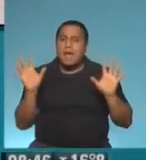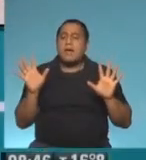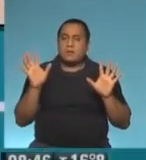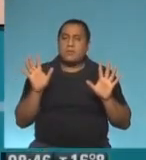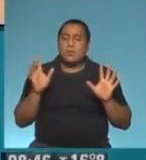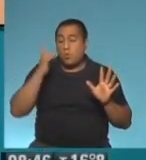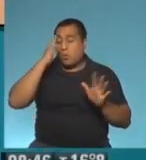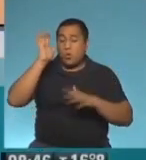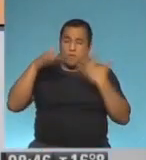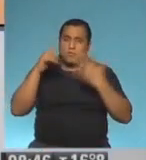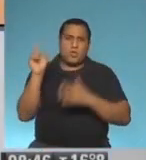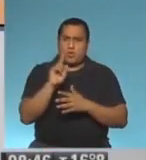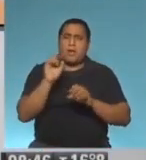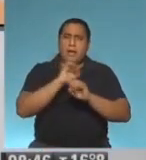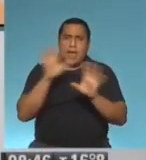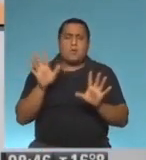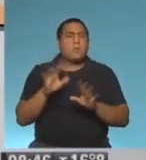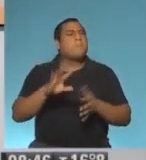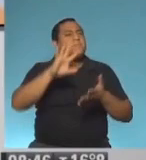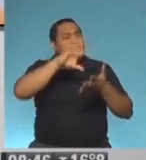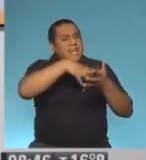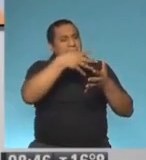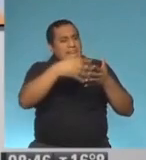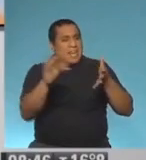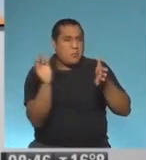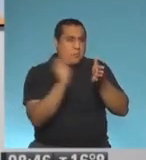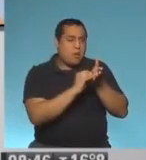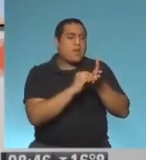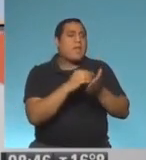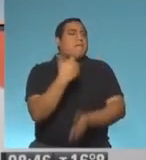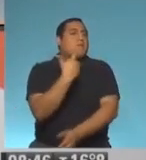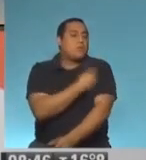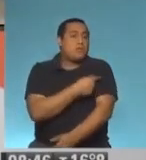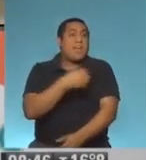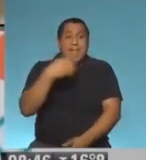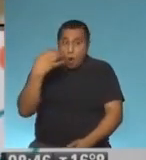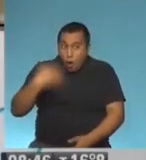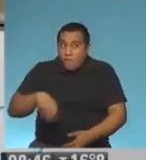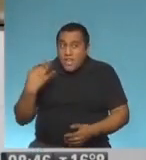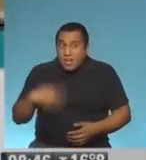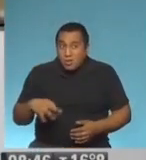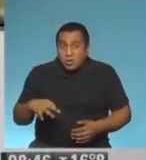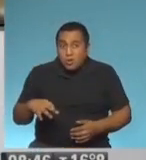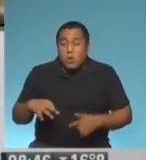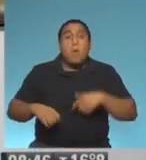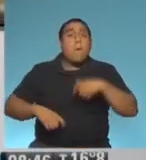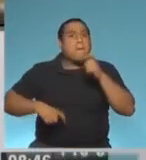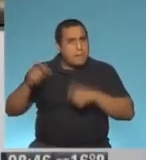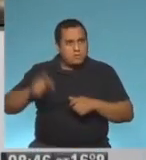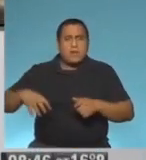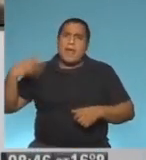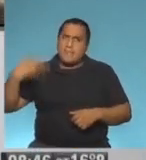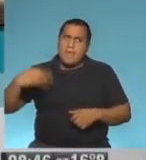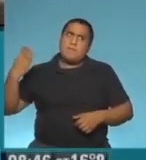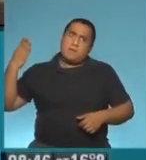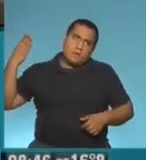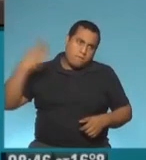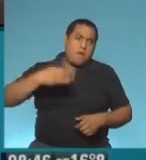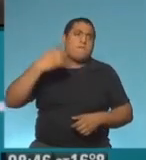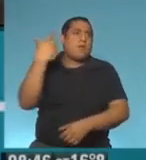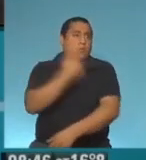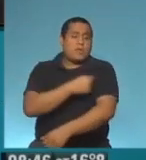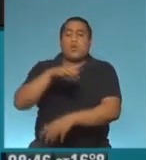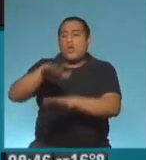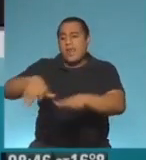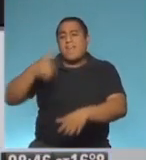no confundirnos este calendario de vacunación es obligatorio la gente tiene que ir y cumplir con la vacunación por ejemplo con los